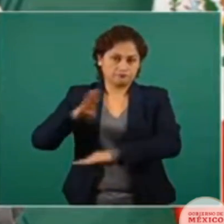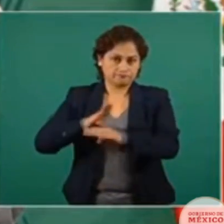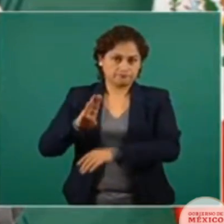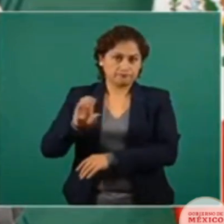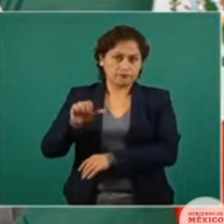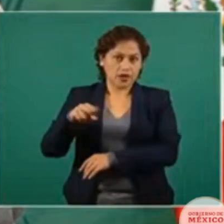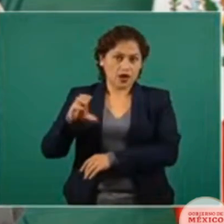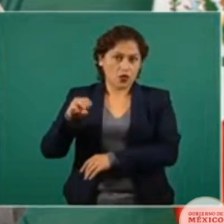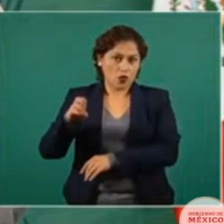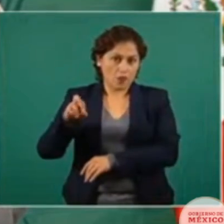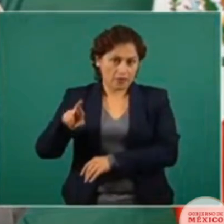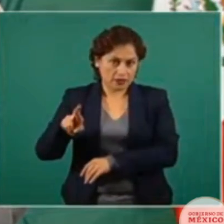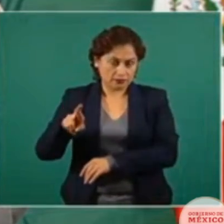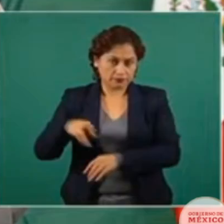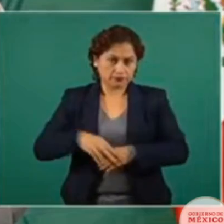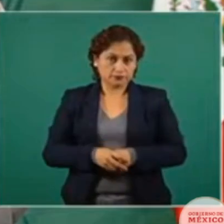que ahora es,